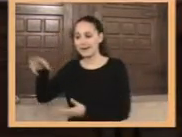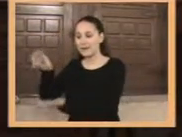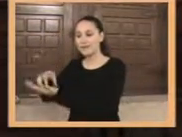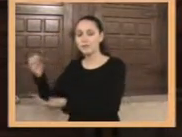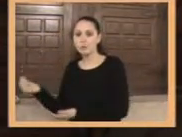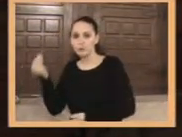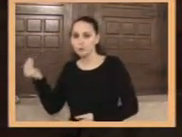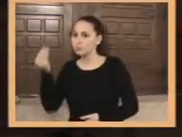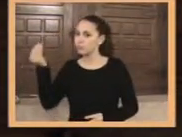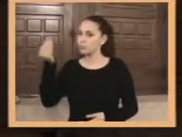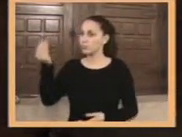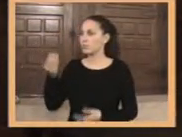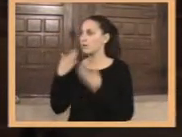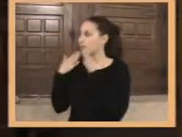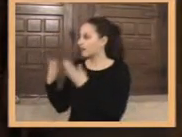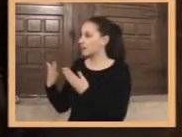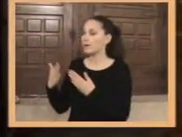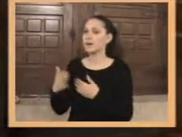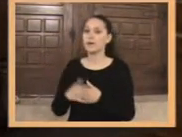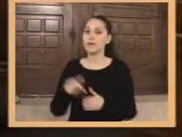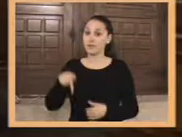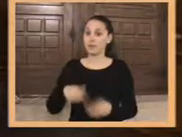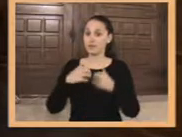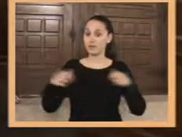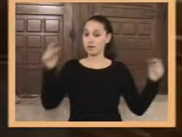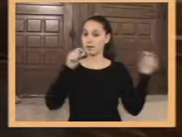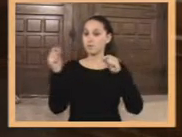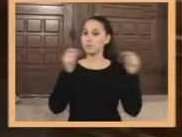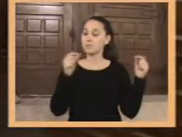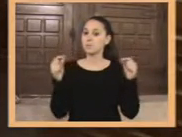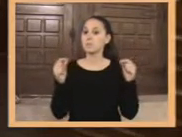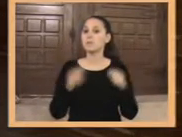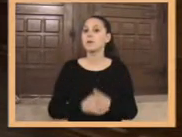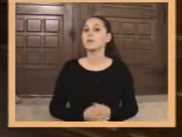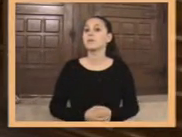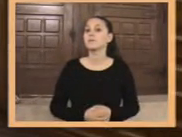para agradecérselo personalmente aquí, pero pese a eso estoy seguro que usted